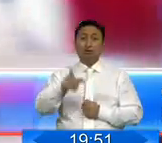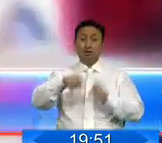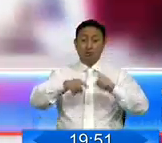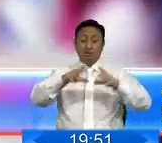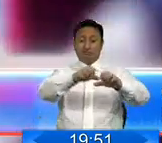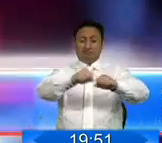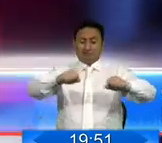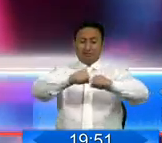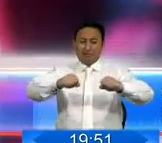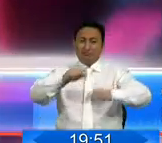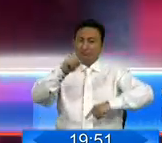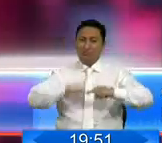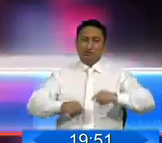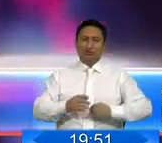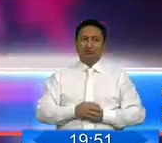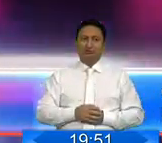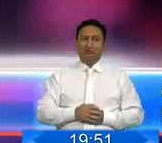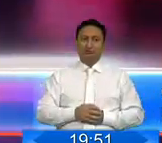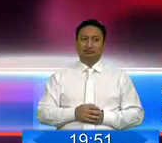separarlas.